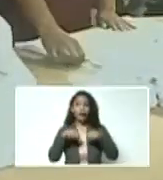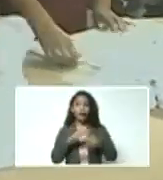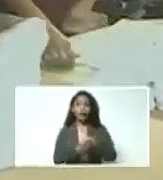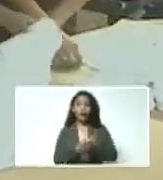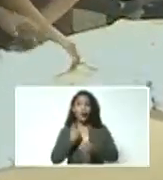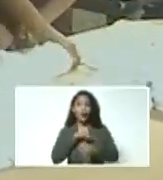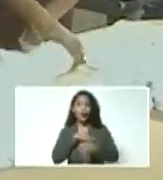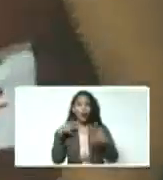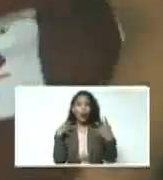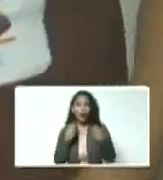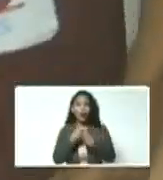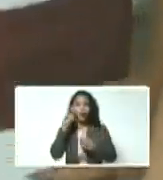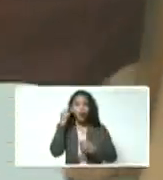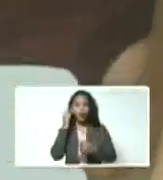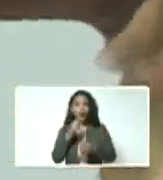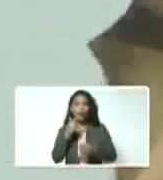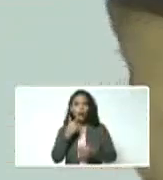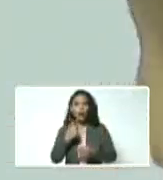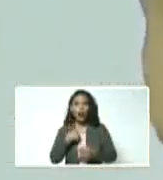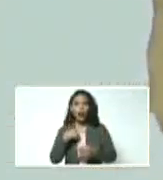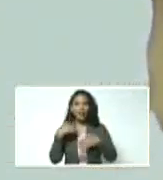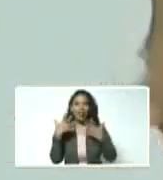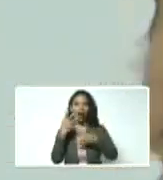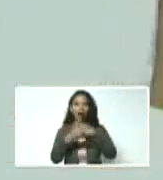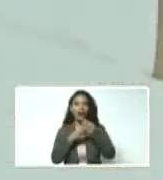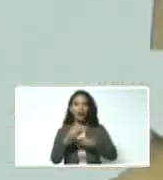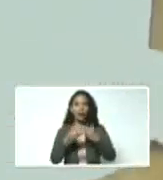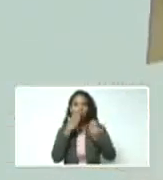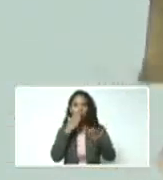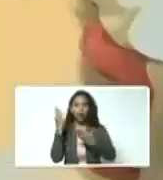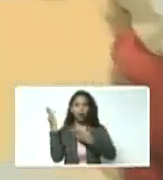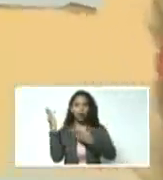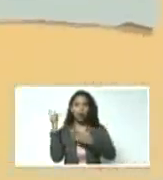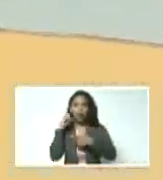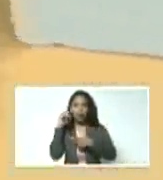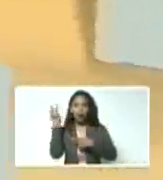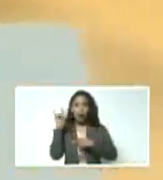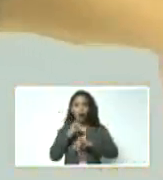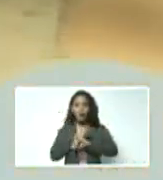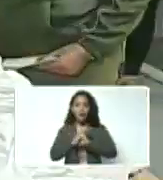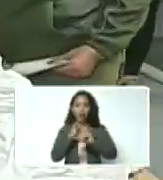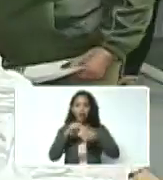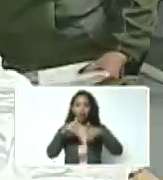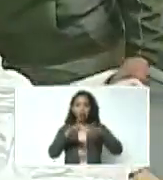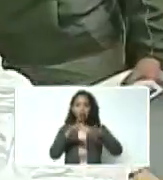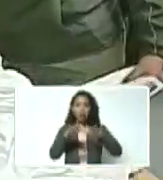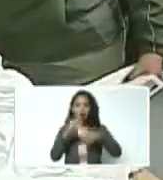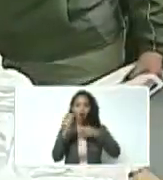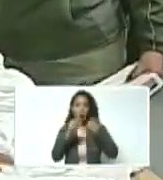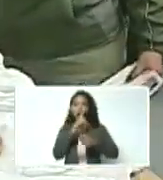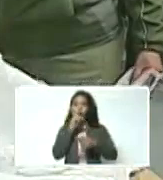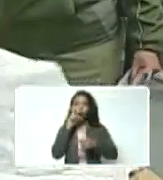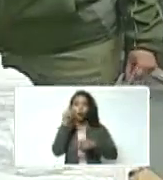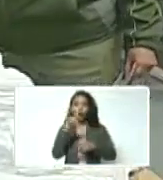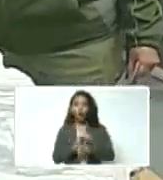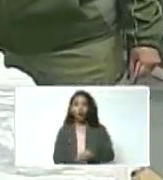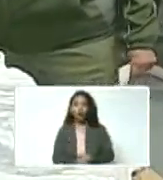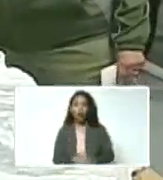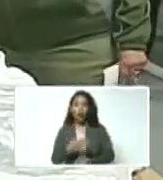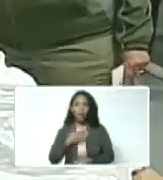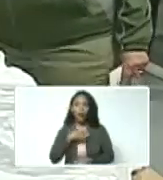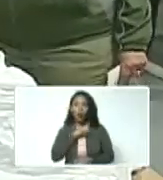nuestra compañera nos dijera qué está haciendo. Mire, están haciendo ese toque final, ¿no? ¿Cómo te llamas tú? Mi nombre